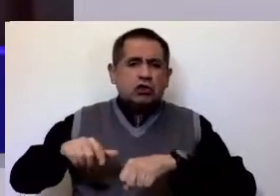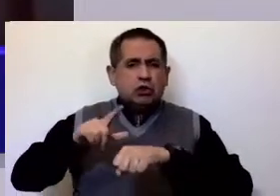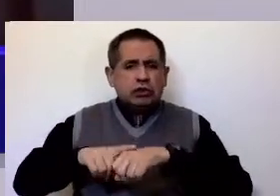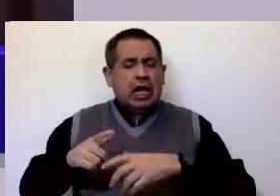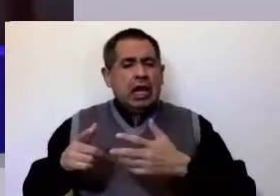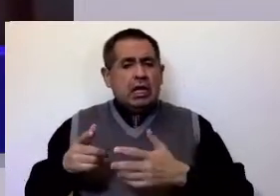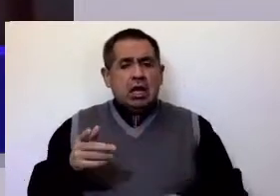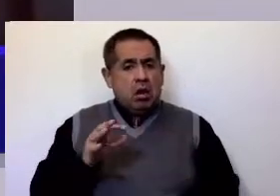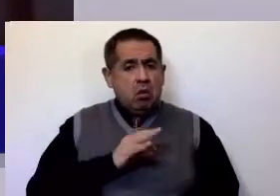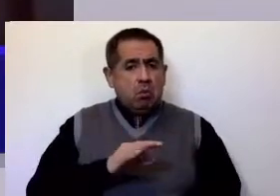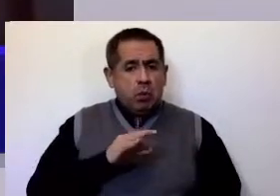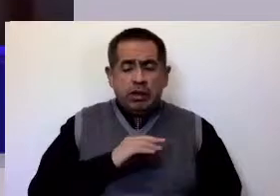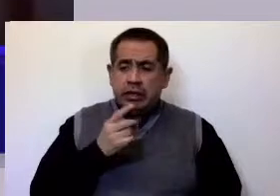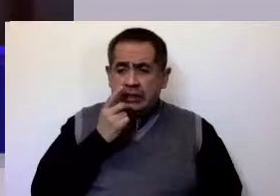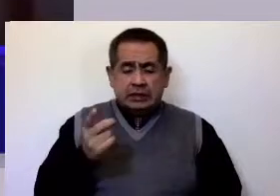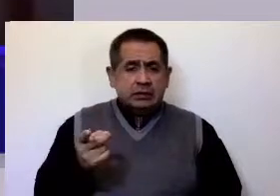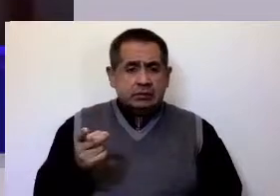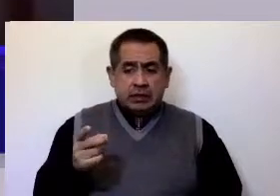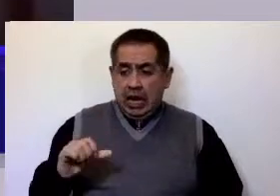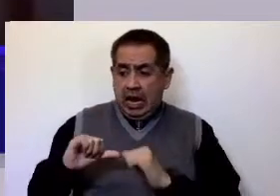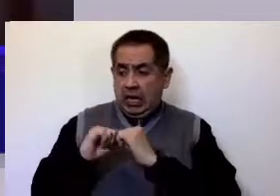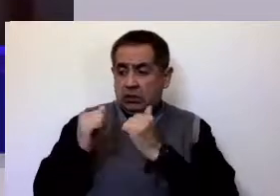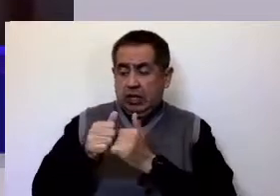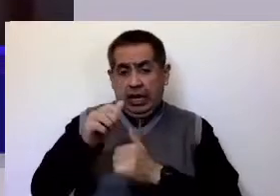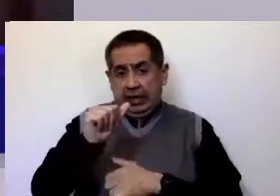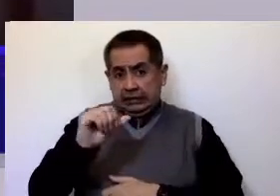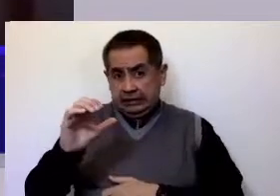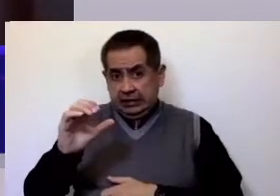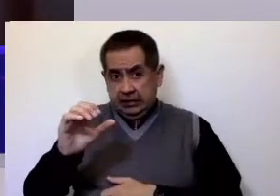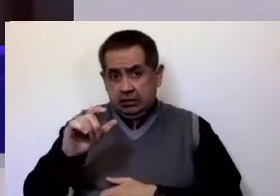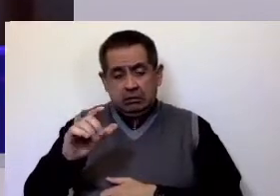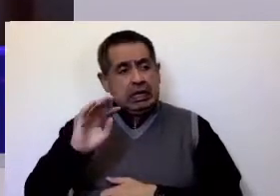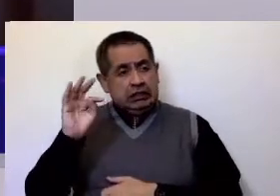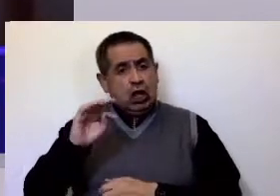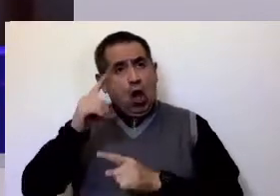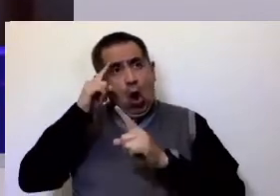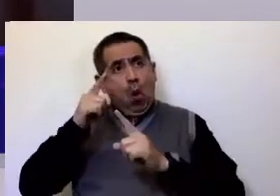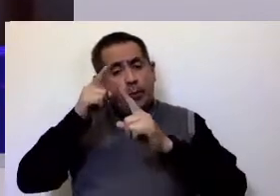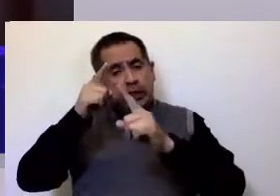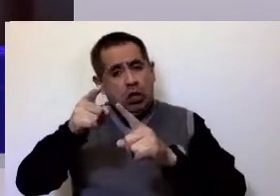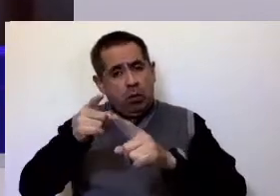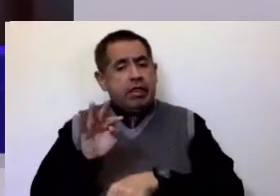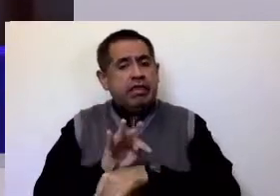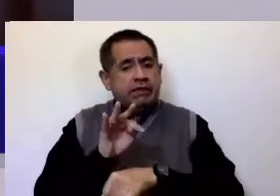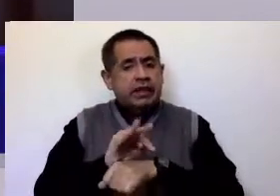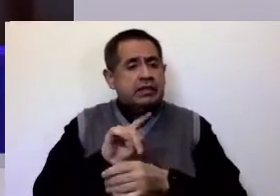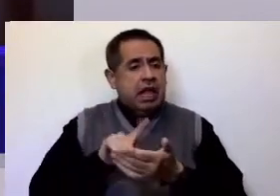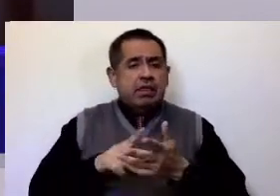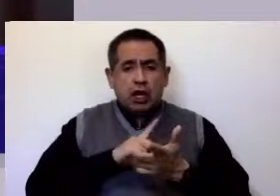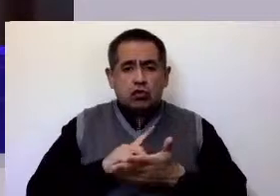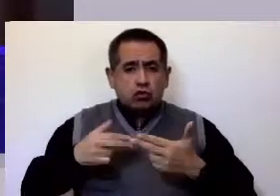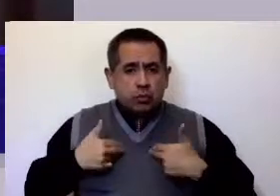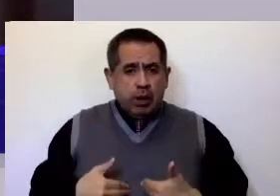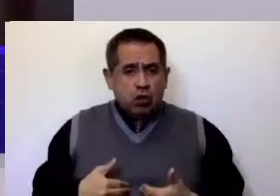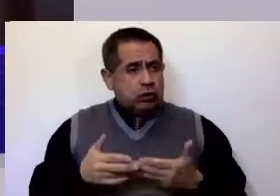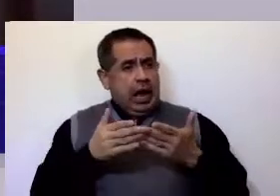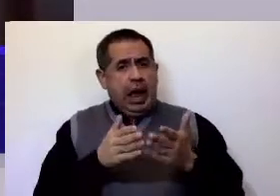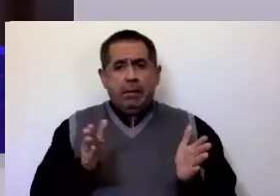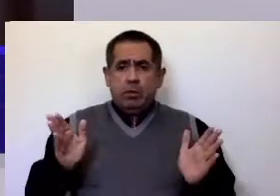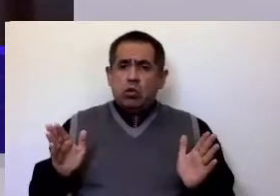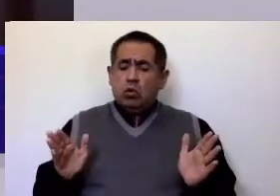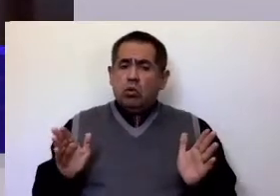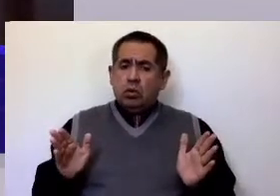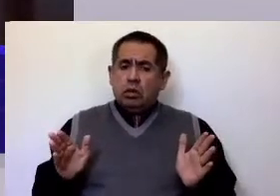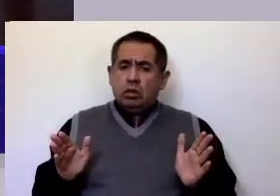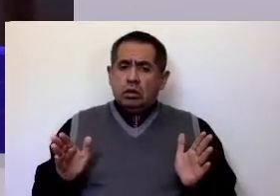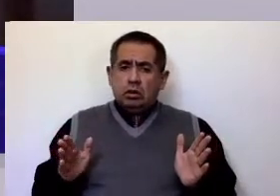sostener que las asociaciones civiles tengan un objeto social de defensa a los derechos humanos en sentido genérico tienen